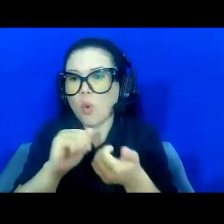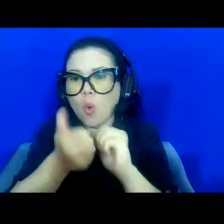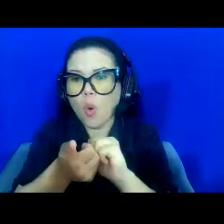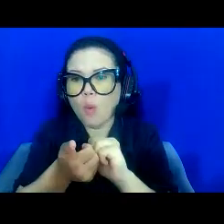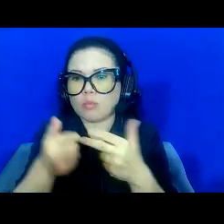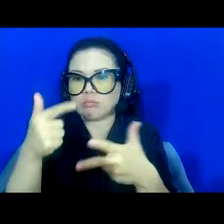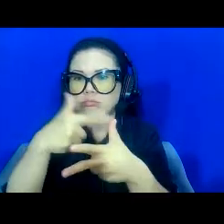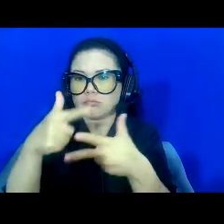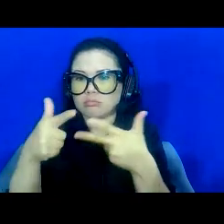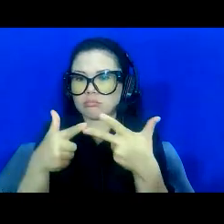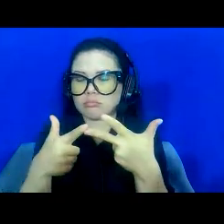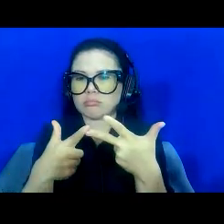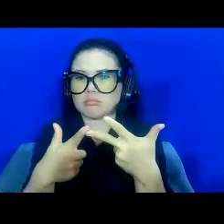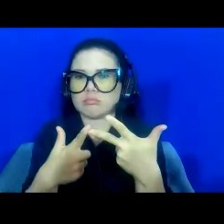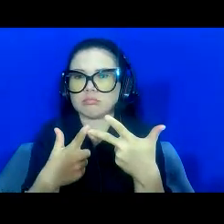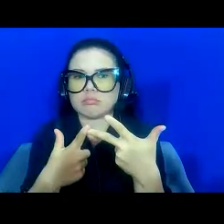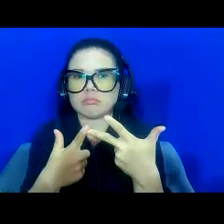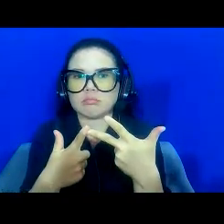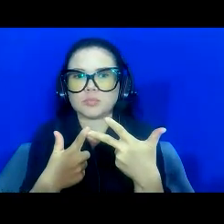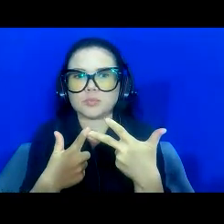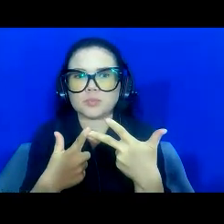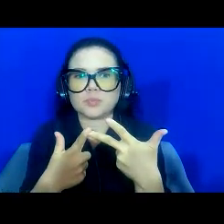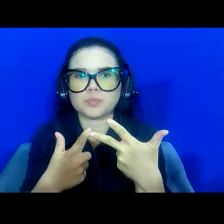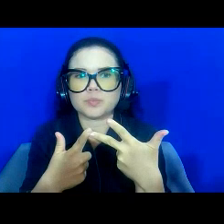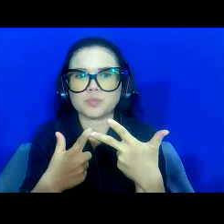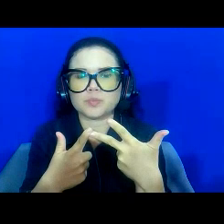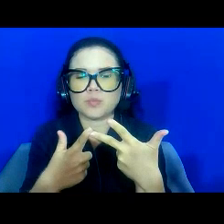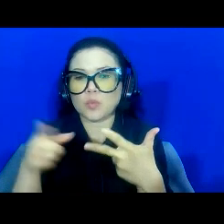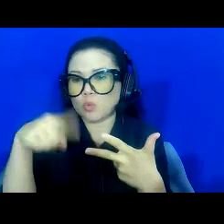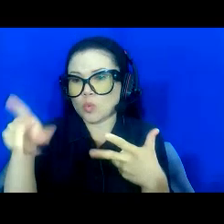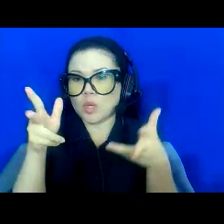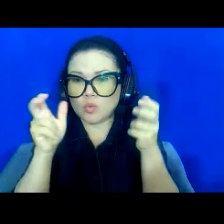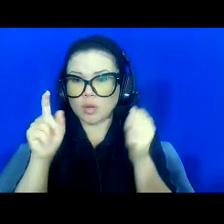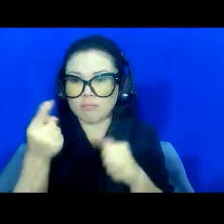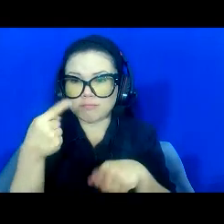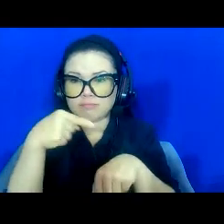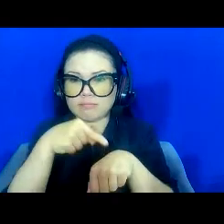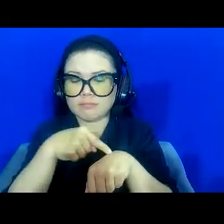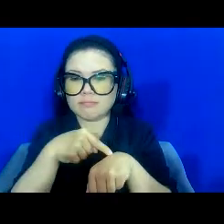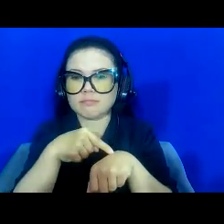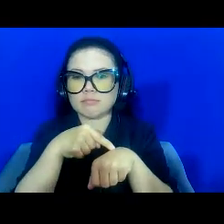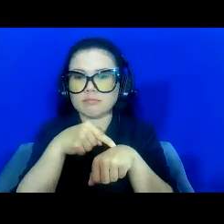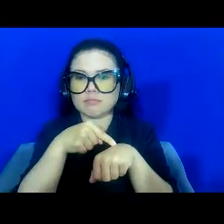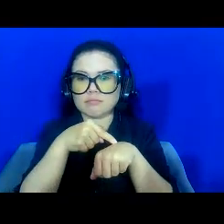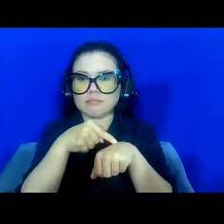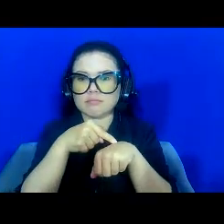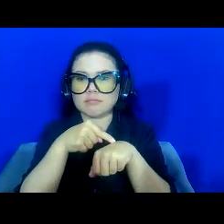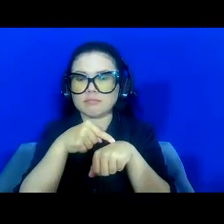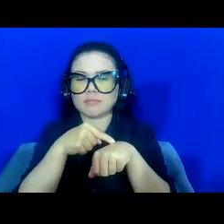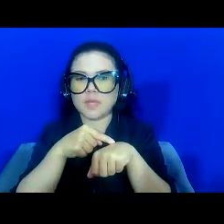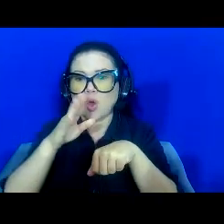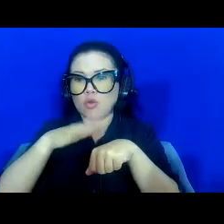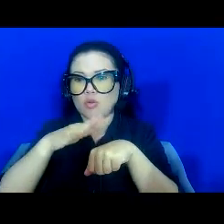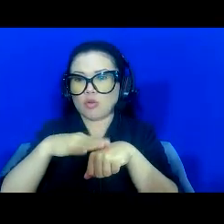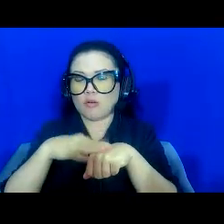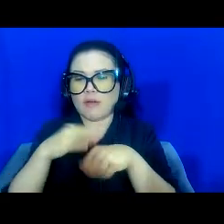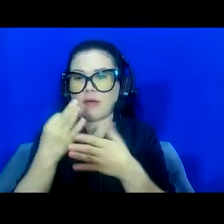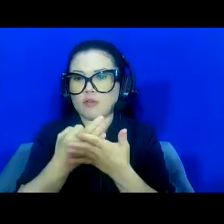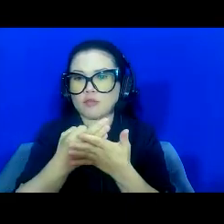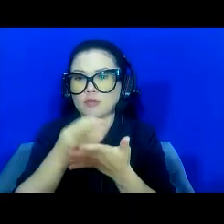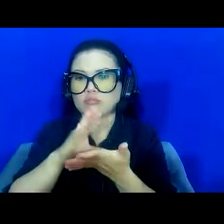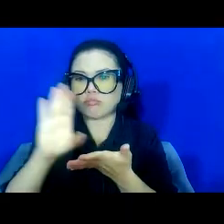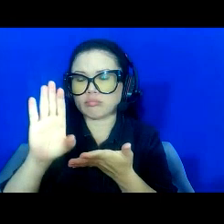¿verdad? Y aquí a beneficio de personas que nos están escuchando por primera vez, esta notificación de oportunidad de financiamiento identificó